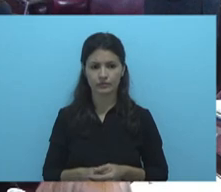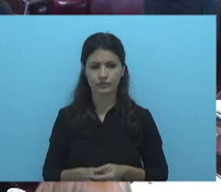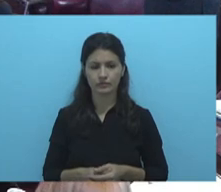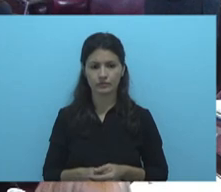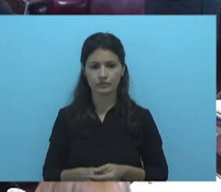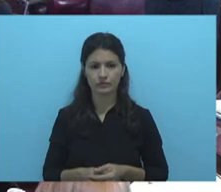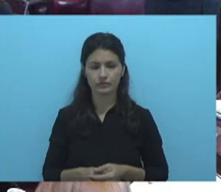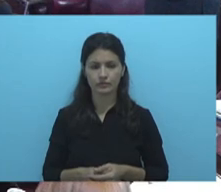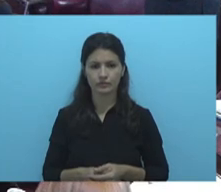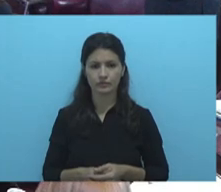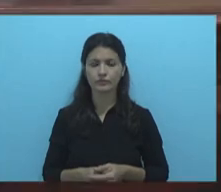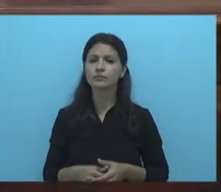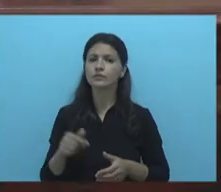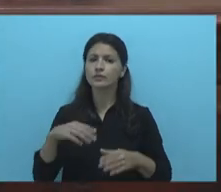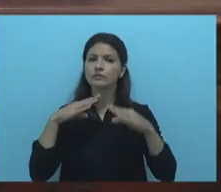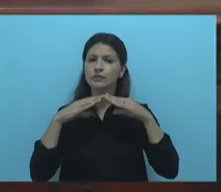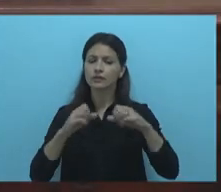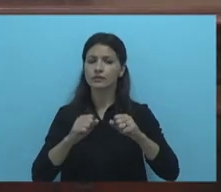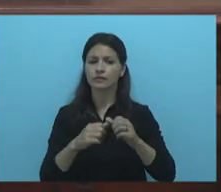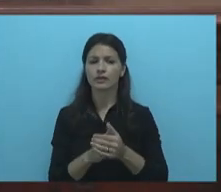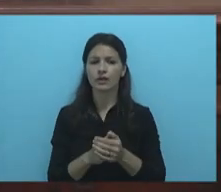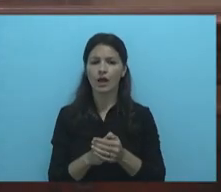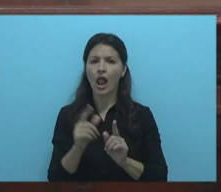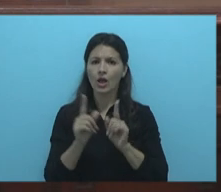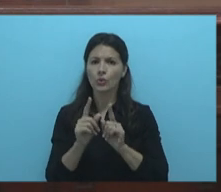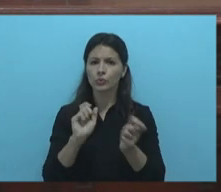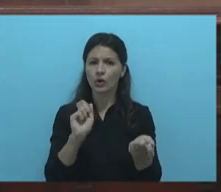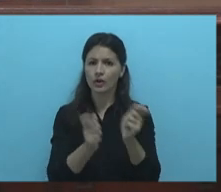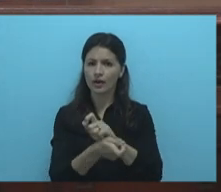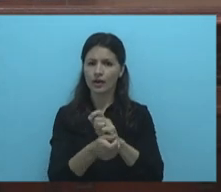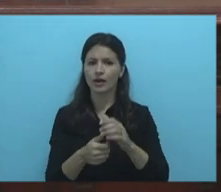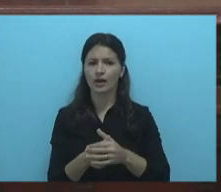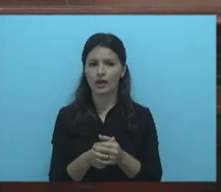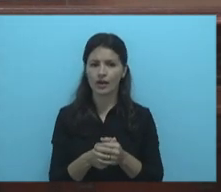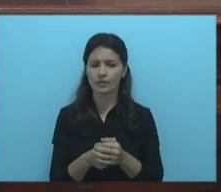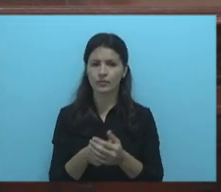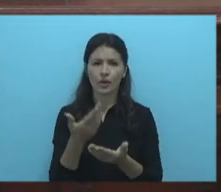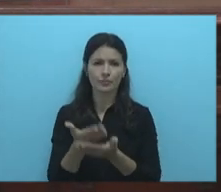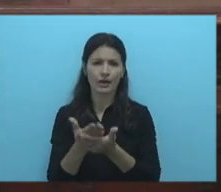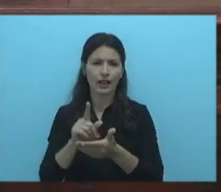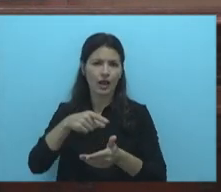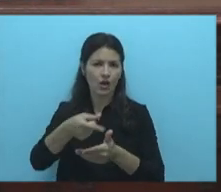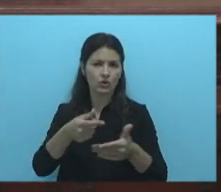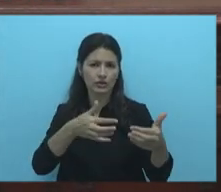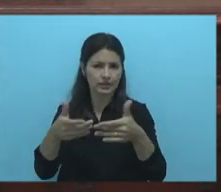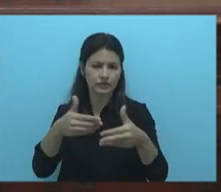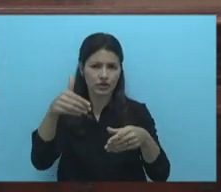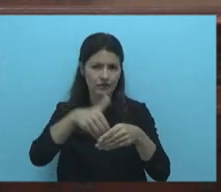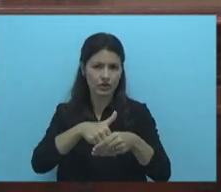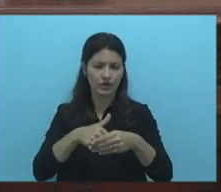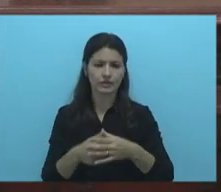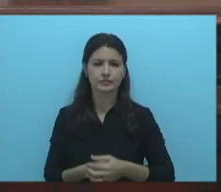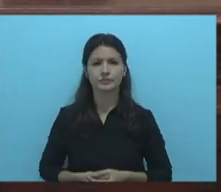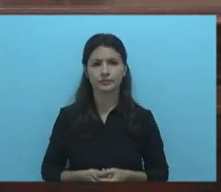Se dará cuenta ahora por secretaría de los cambios de destino y pedidos de preferencias que se